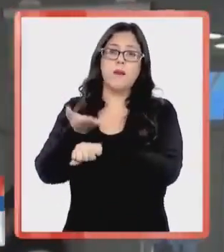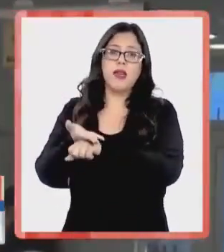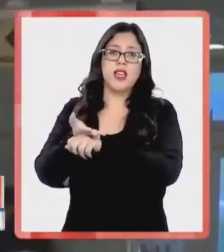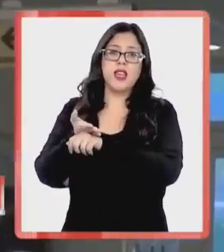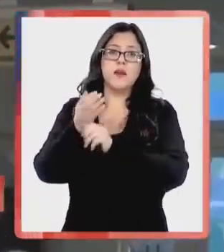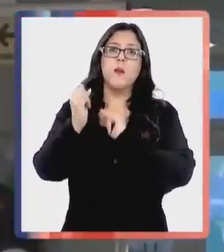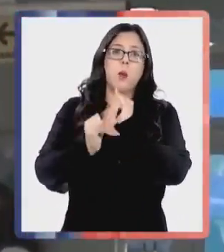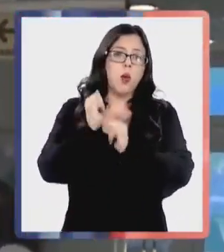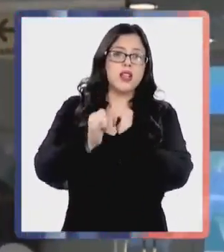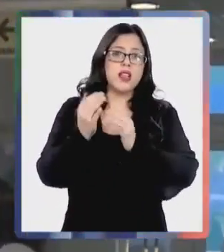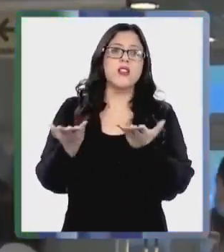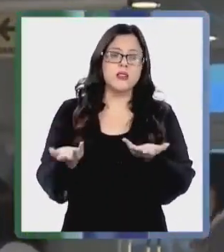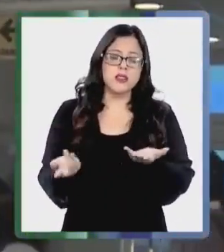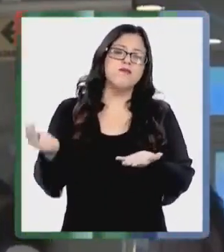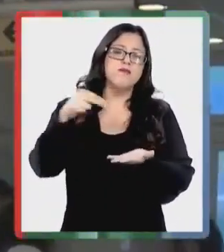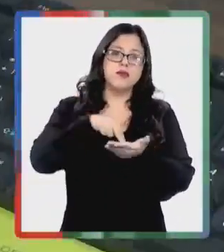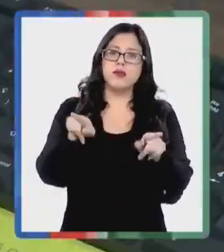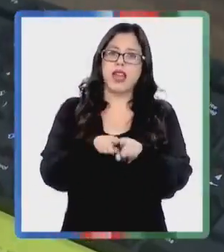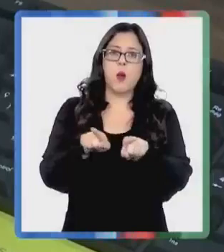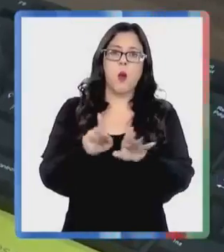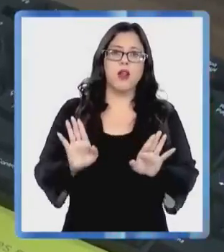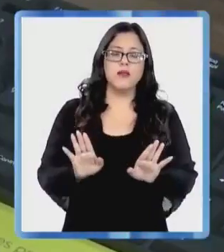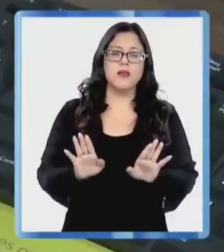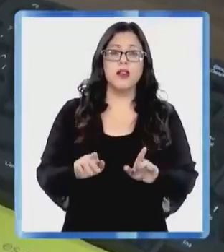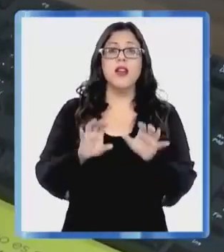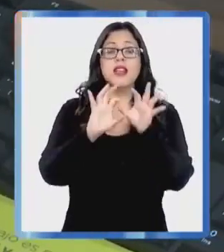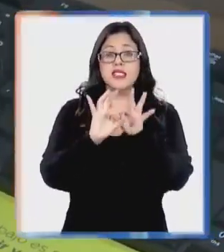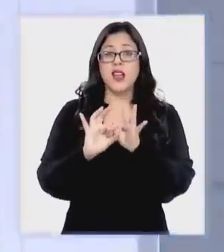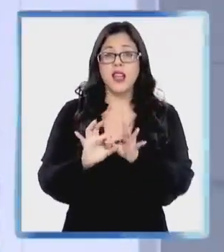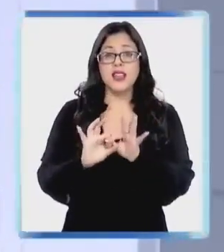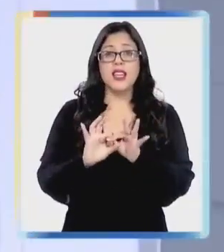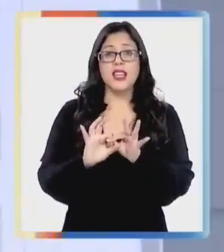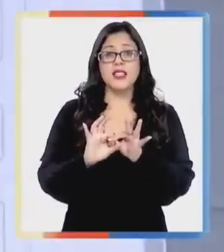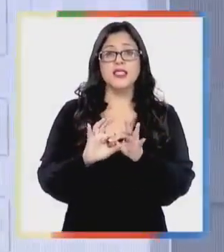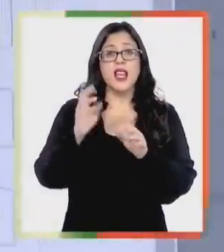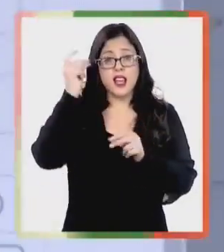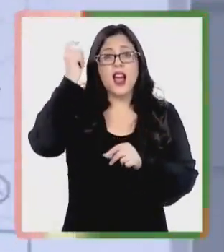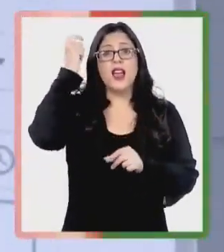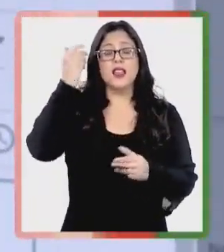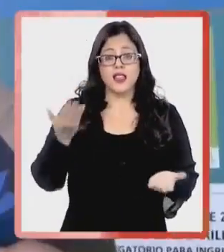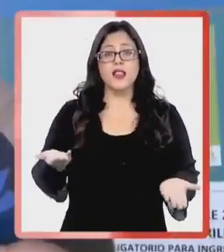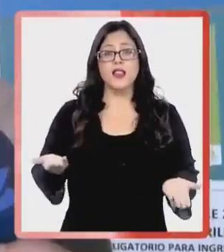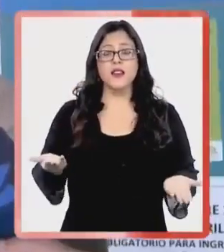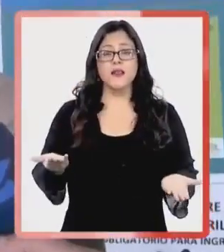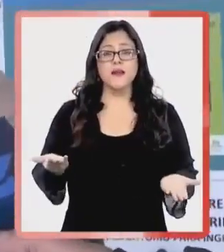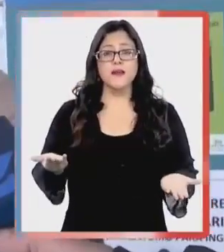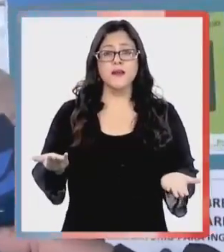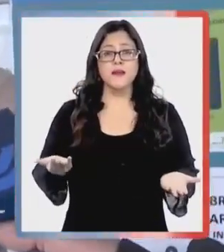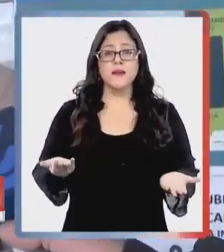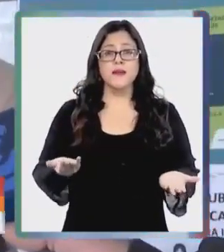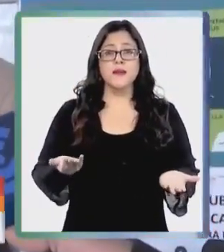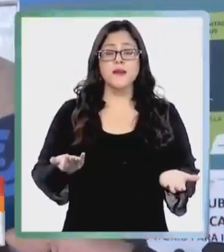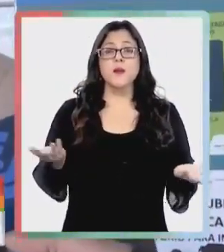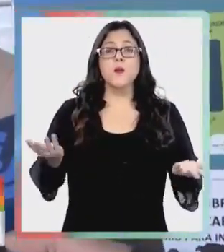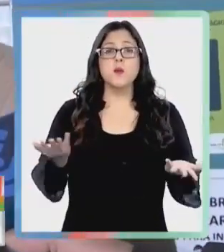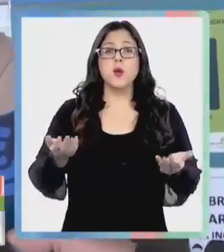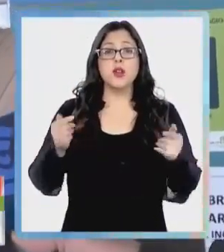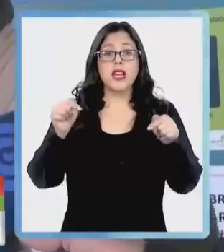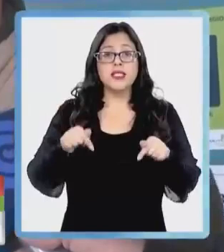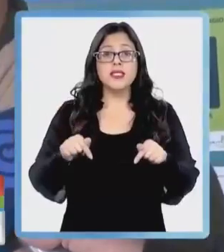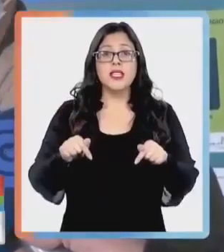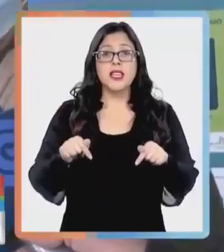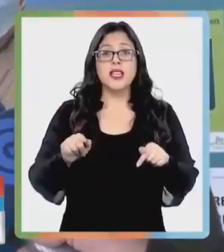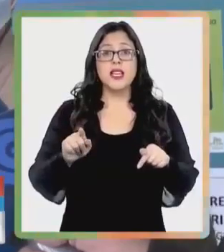igual venir aquí presencialmente. Se agradece la iniciativa porque así no